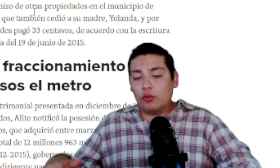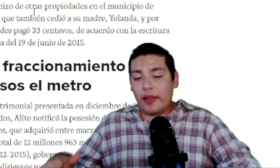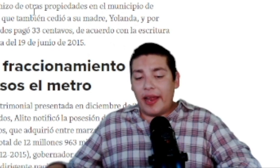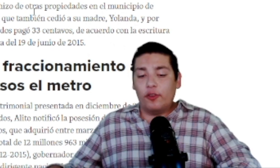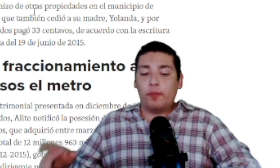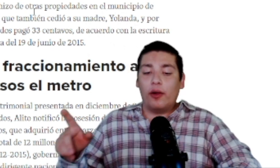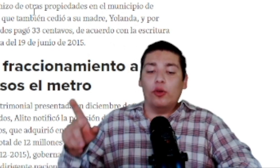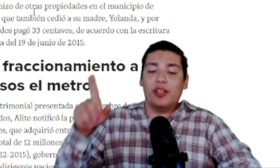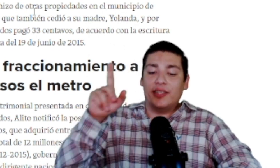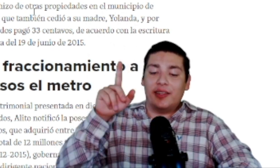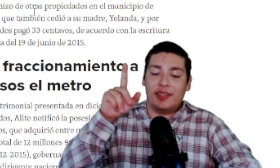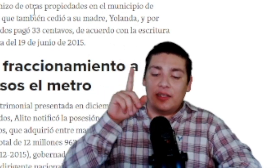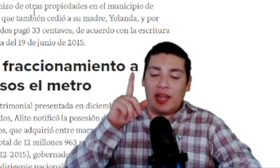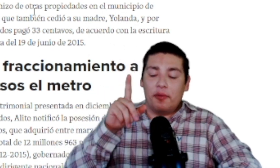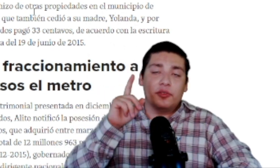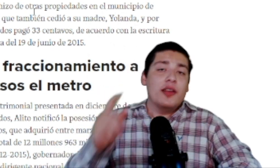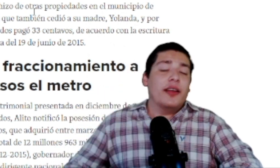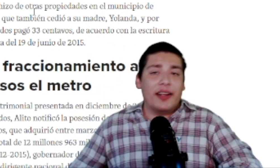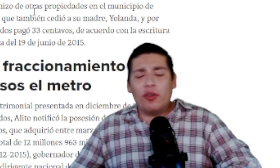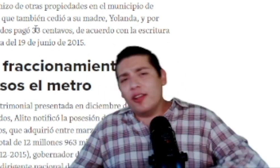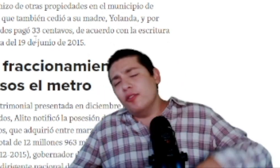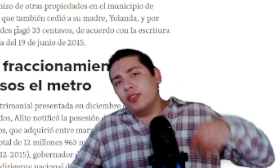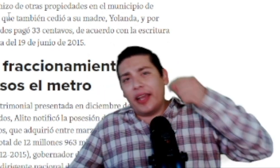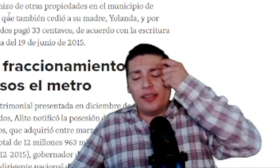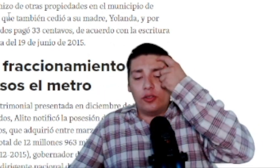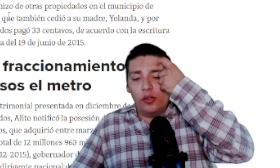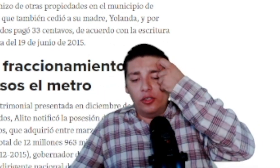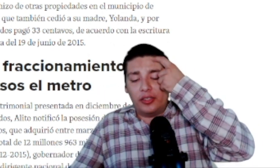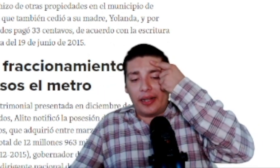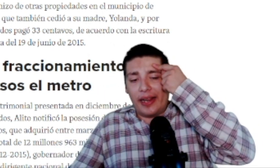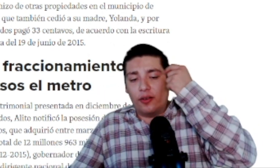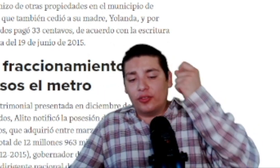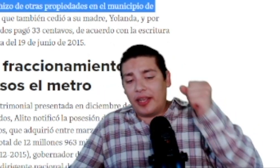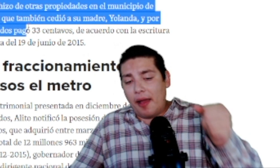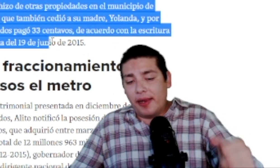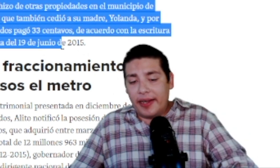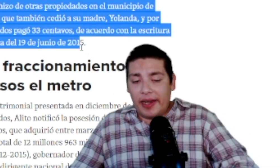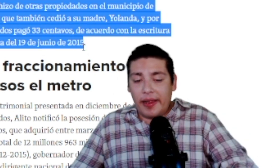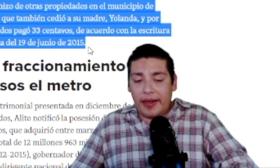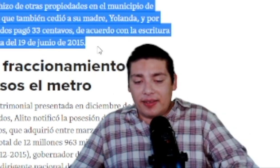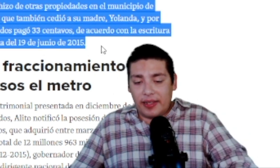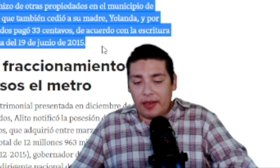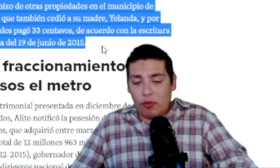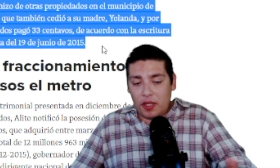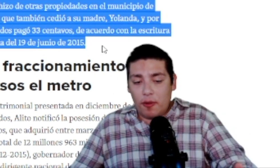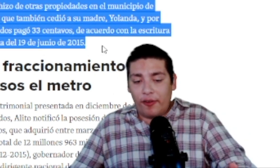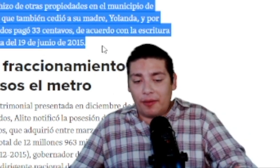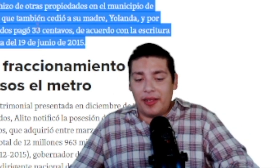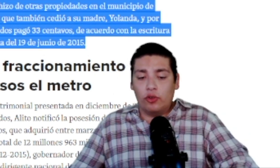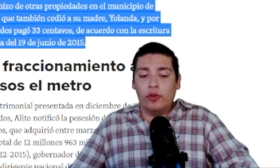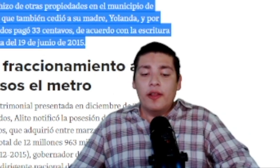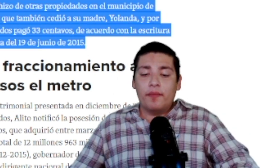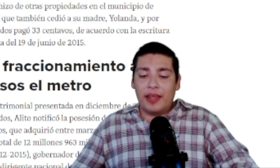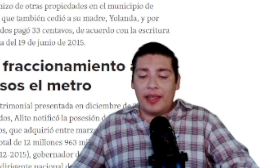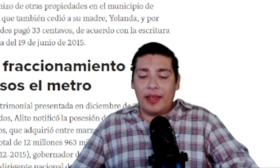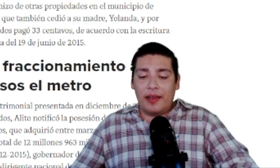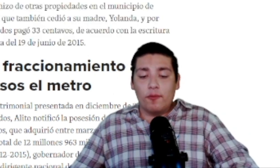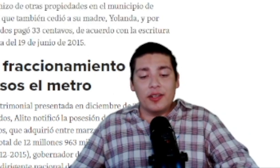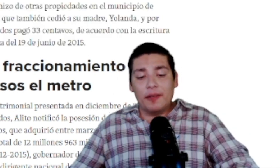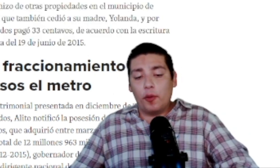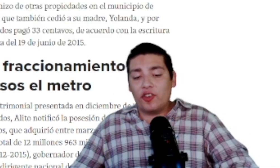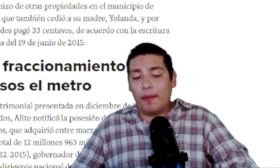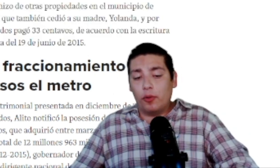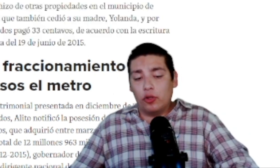cuyos metros cuadrados pagó 33 centavos. Recordemos que estos terrenos que hablan en este último fragmento